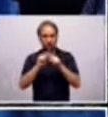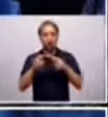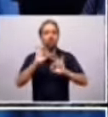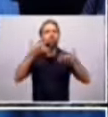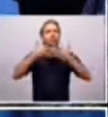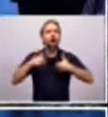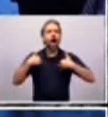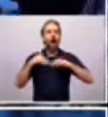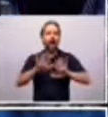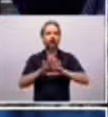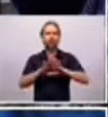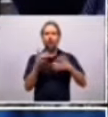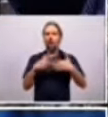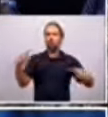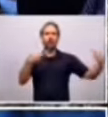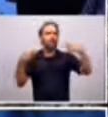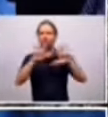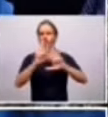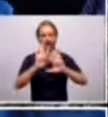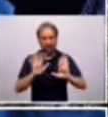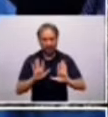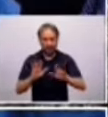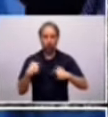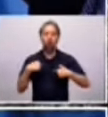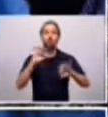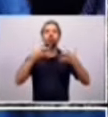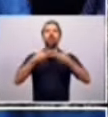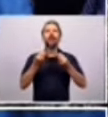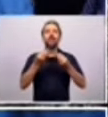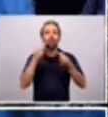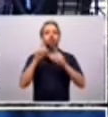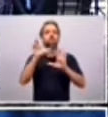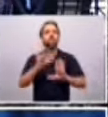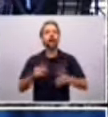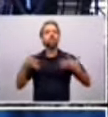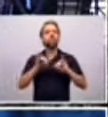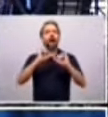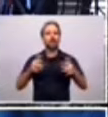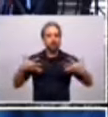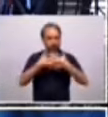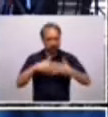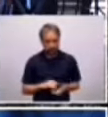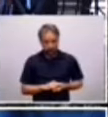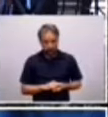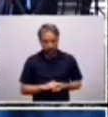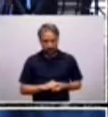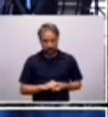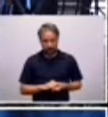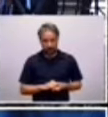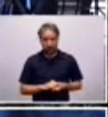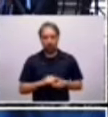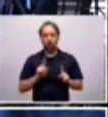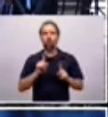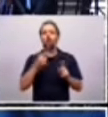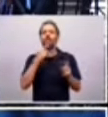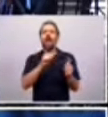Economía. Para pagarle al Fondo Monetario, básicamente, para sacarse de encima, pagarle a sus amigos y dejar a los jubilados